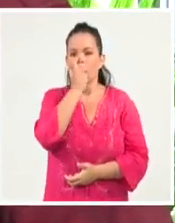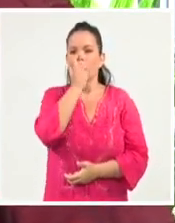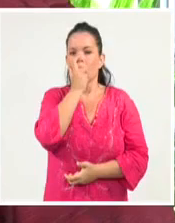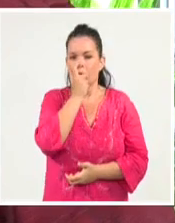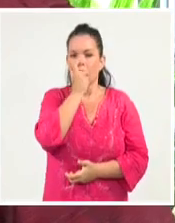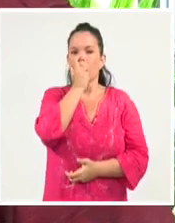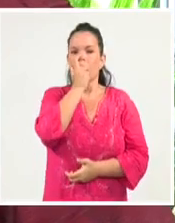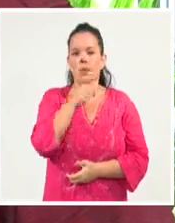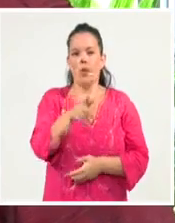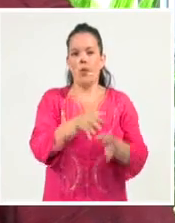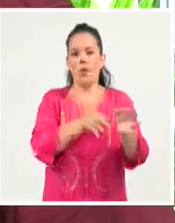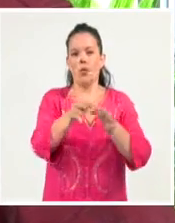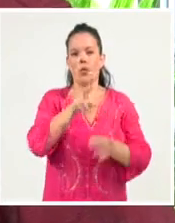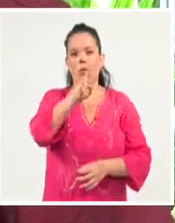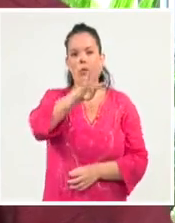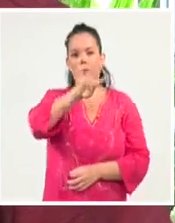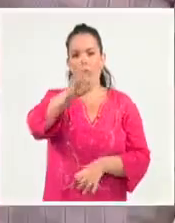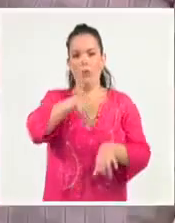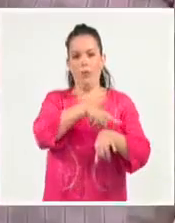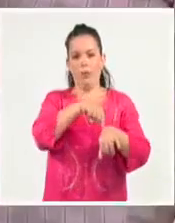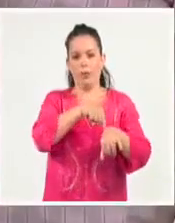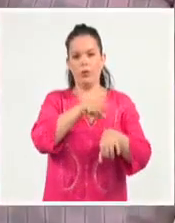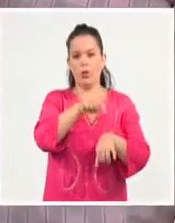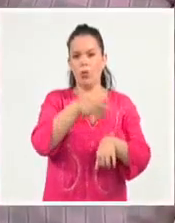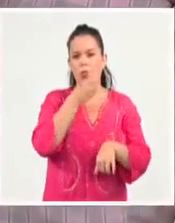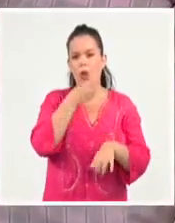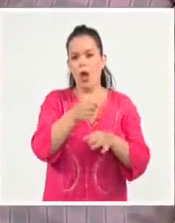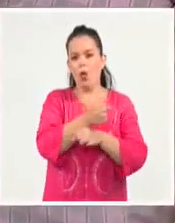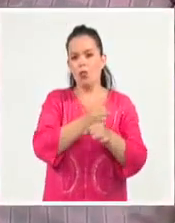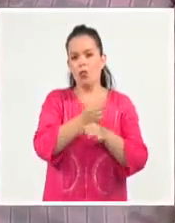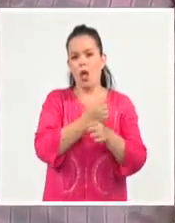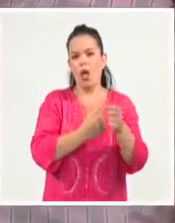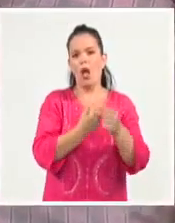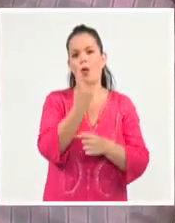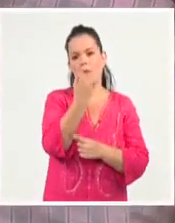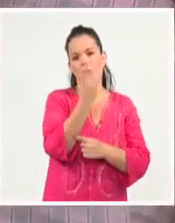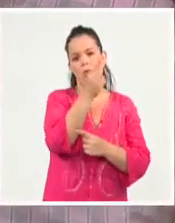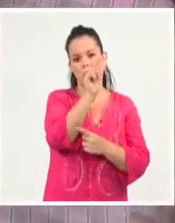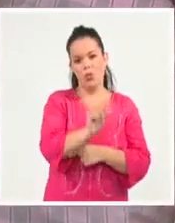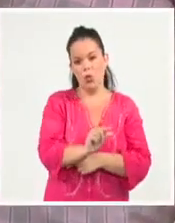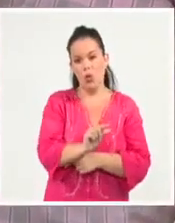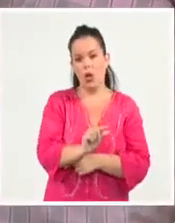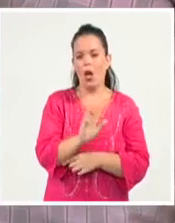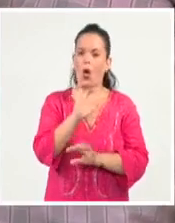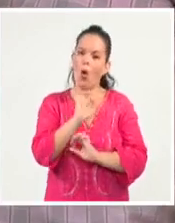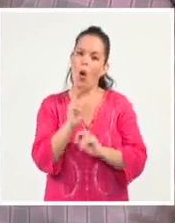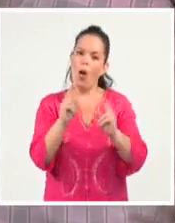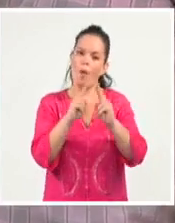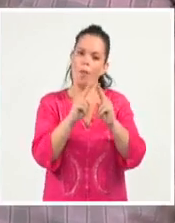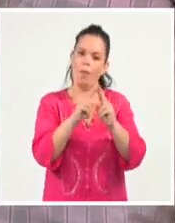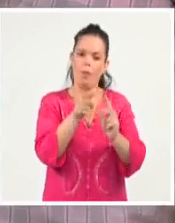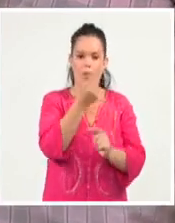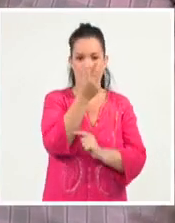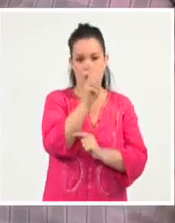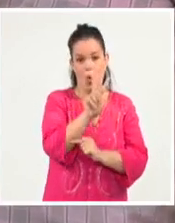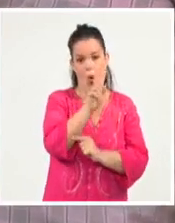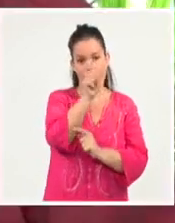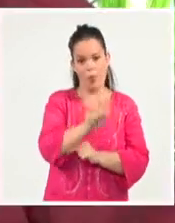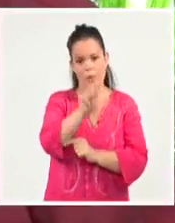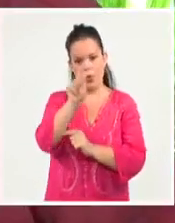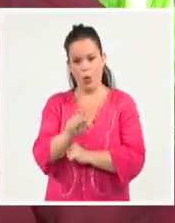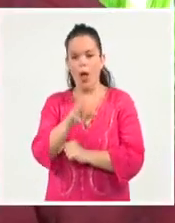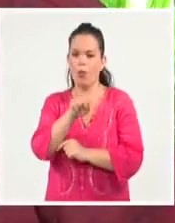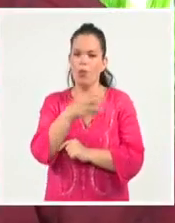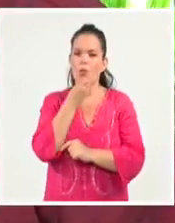estos pueden ser utilizados en un paciente. Algunos vienen con capacidad de 2 y hasta 3 pacientes que hemos estado poniendo en las instituciones